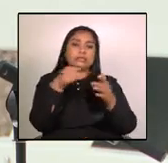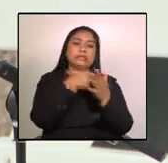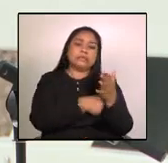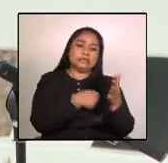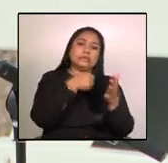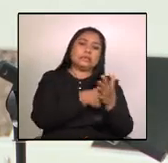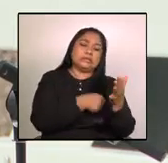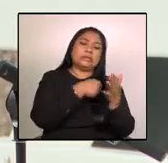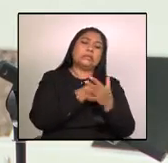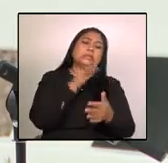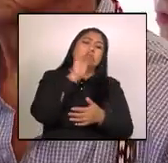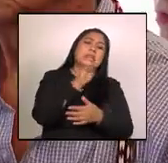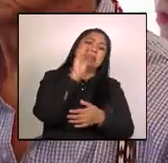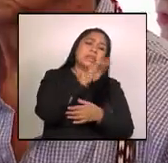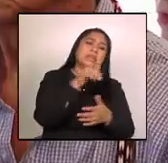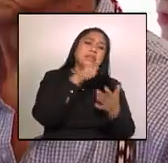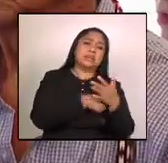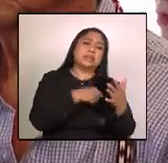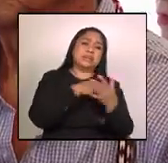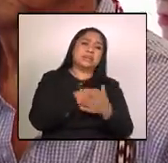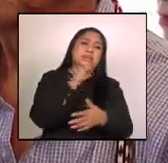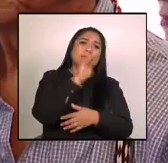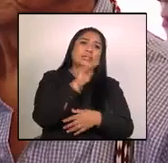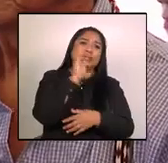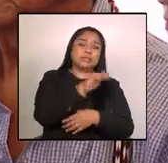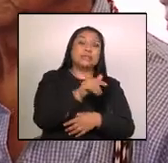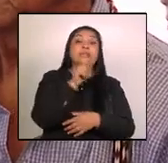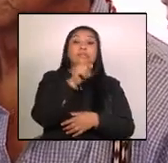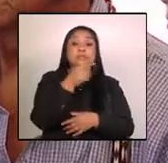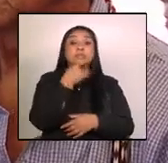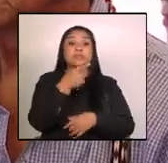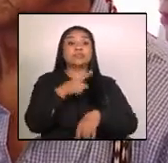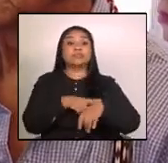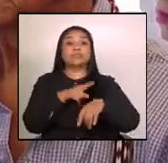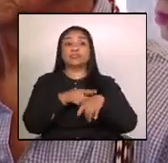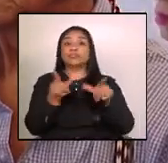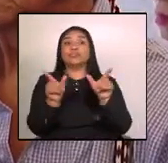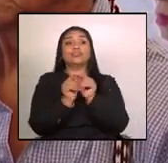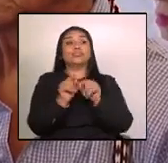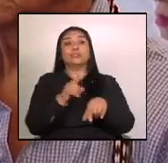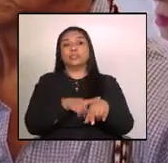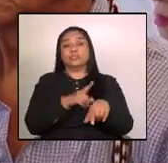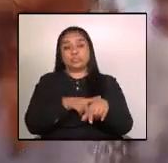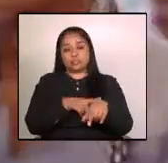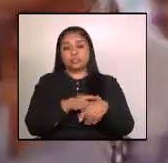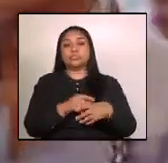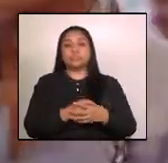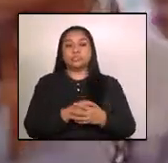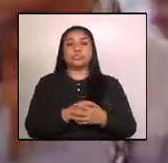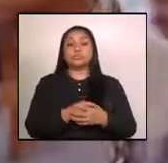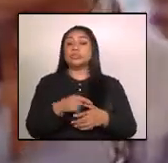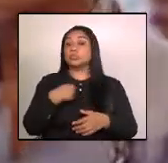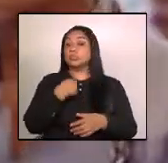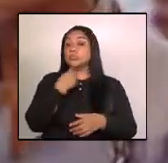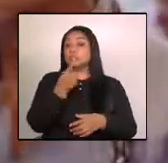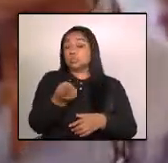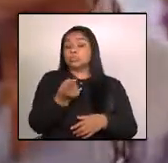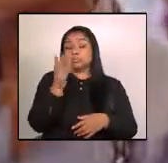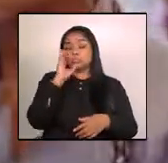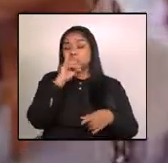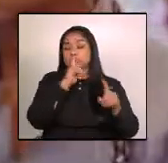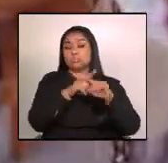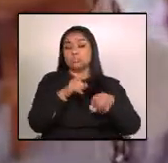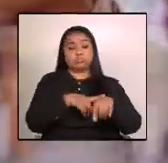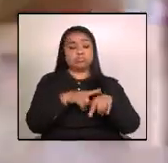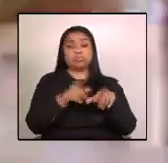pidiéndole que por favor, y él lo hizo en tiempo récord, podría decir yo. Y lo digo porque hay que reconocer esto